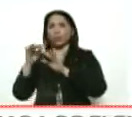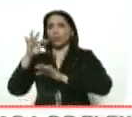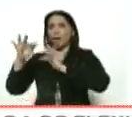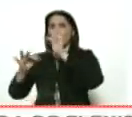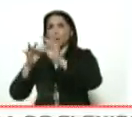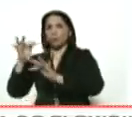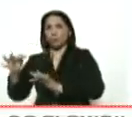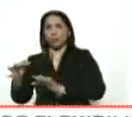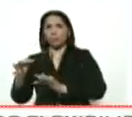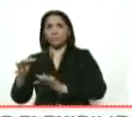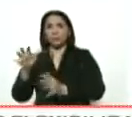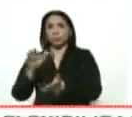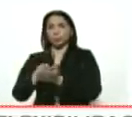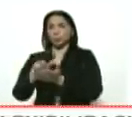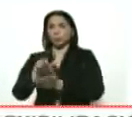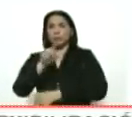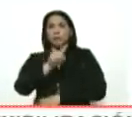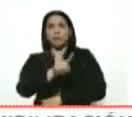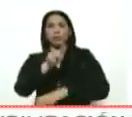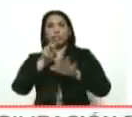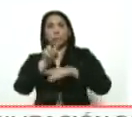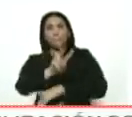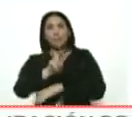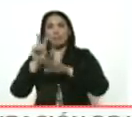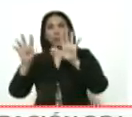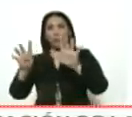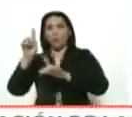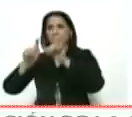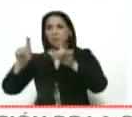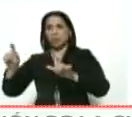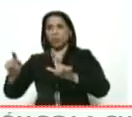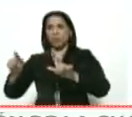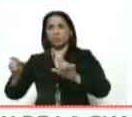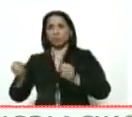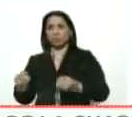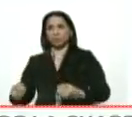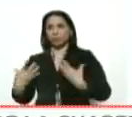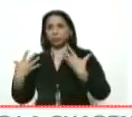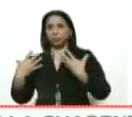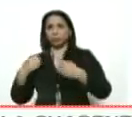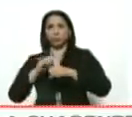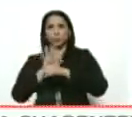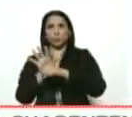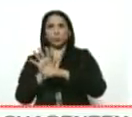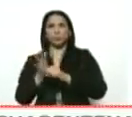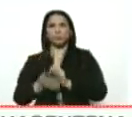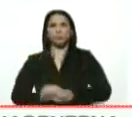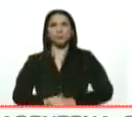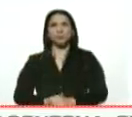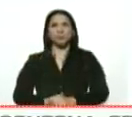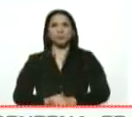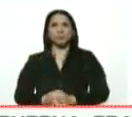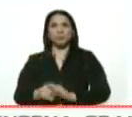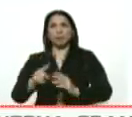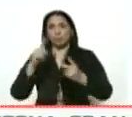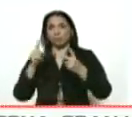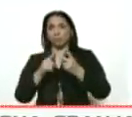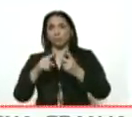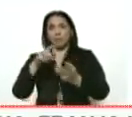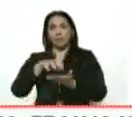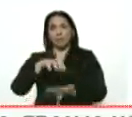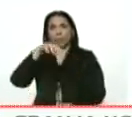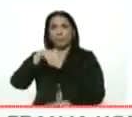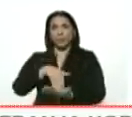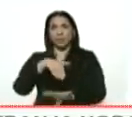Nueva Esparta tiene 129 casos de contagiados de COVID-19. Luego le sigue el estado